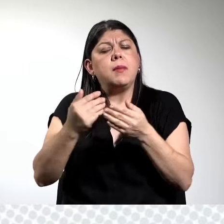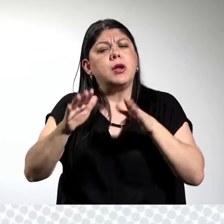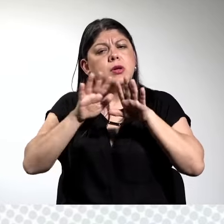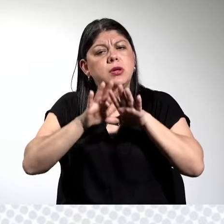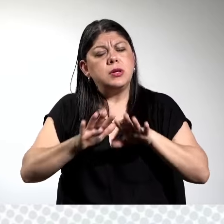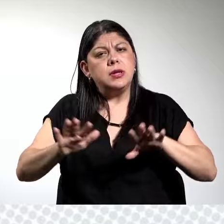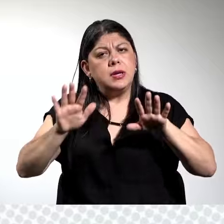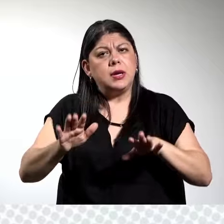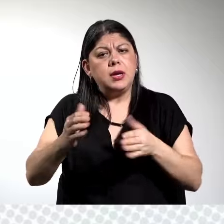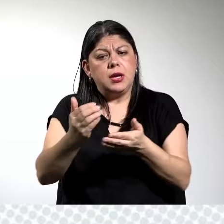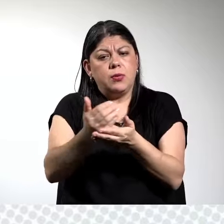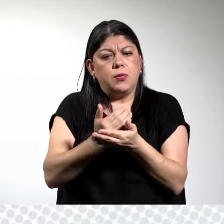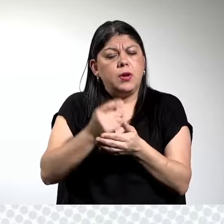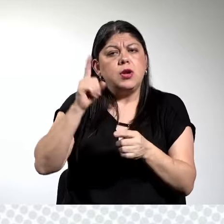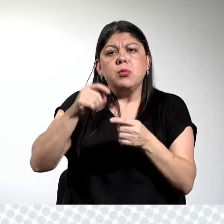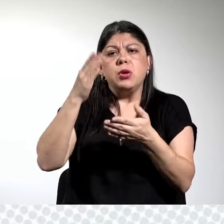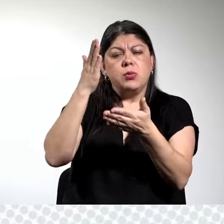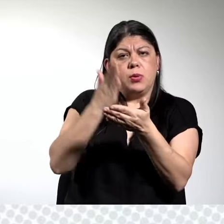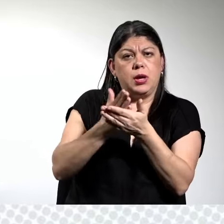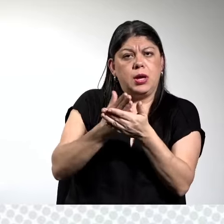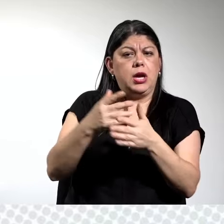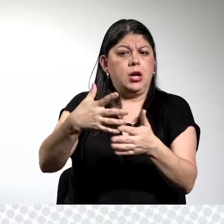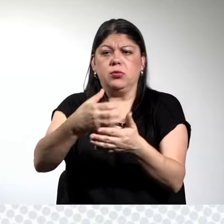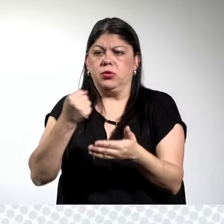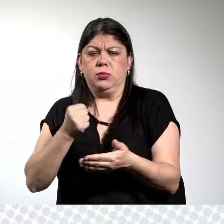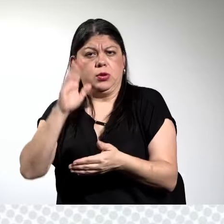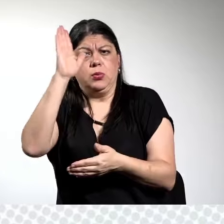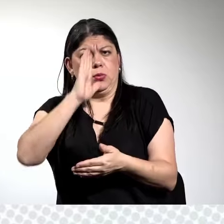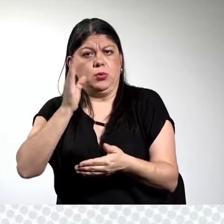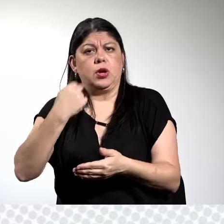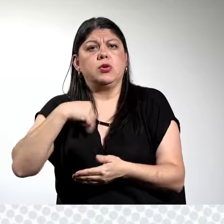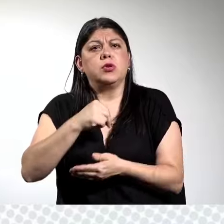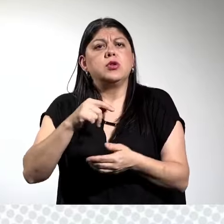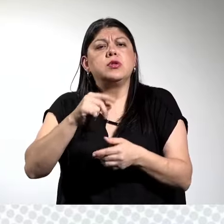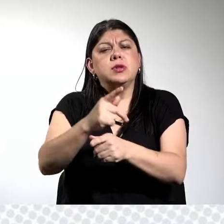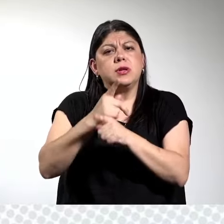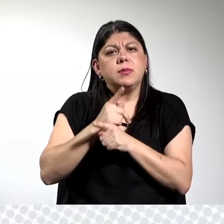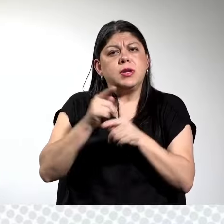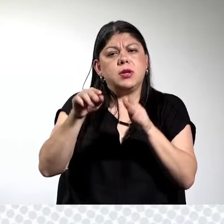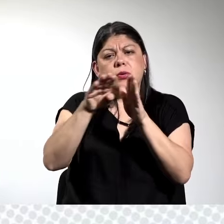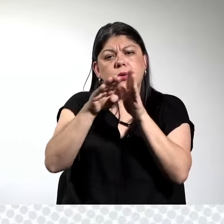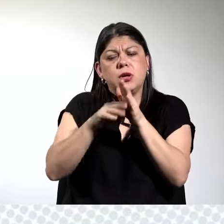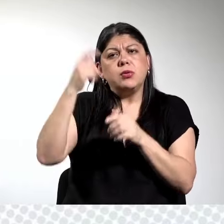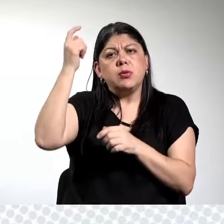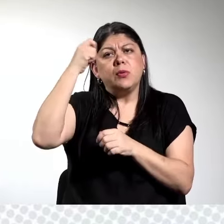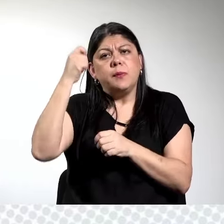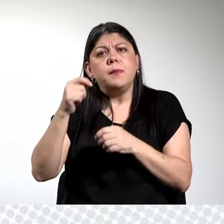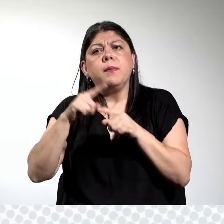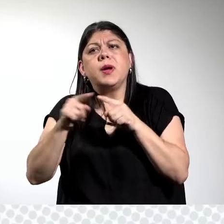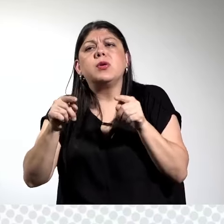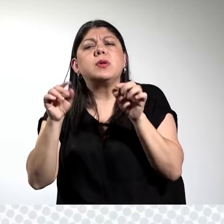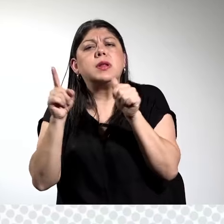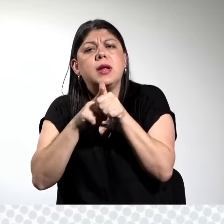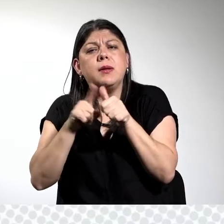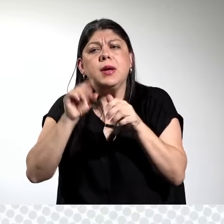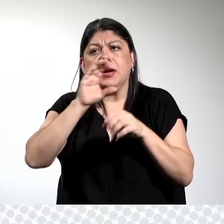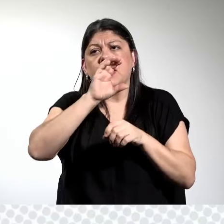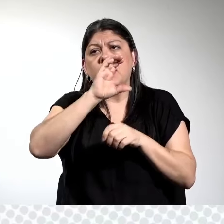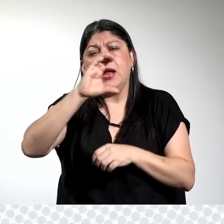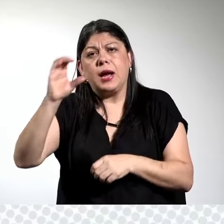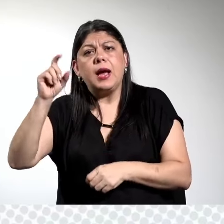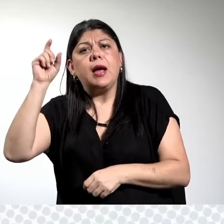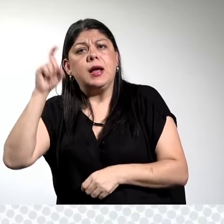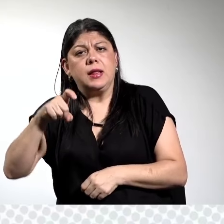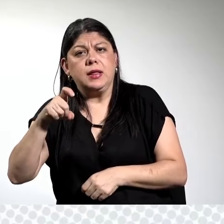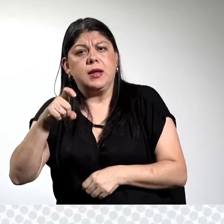de que sus recursos ni van a ser congelados ni se los van a querer quitar. Creemos que se tienen que proteger los regímenes especiales de pensiones, pero más bien la caja tiene que ir poco